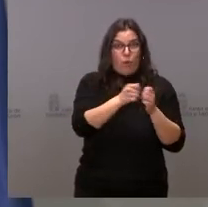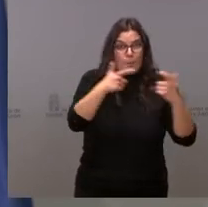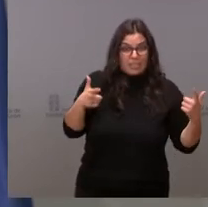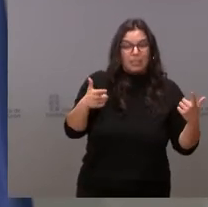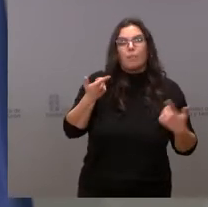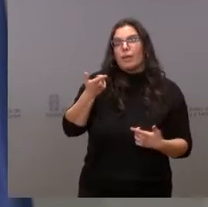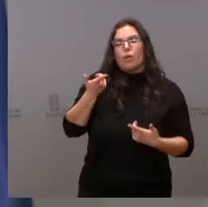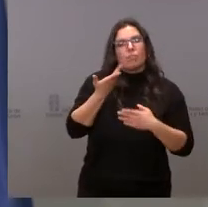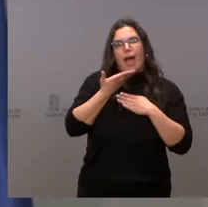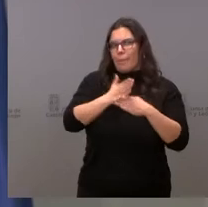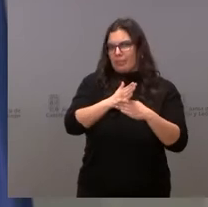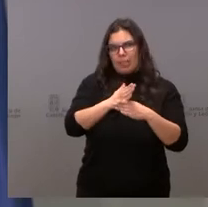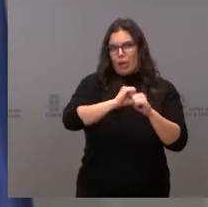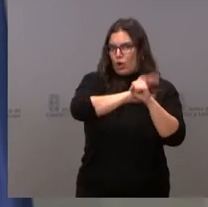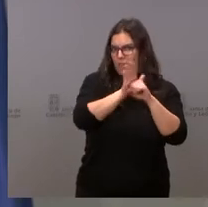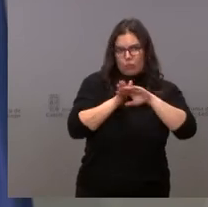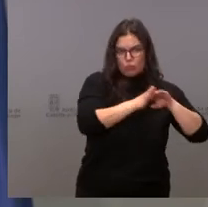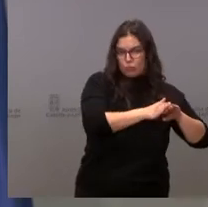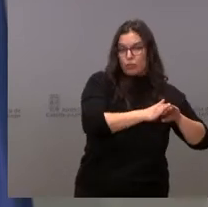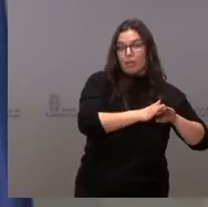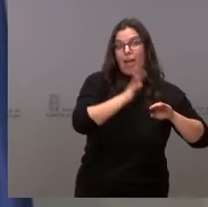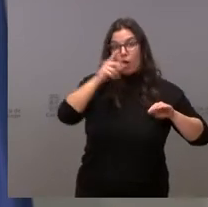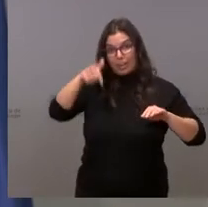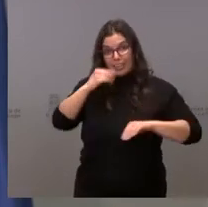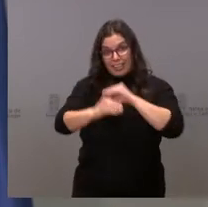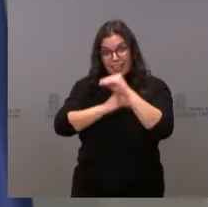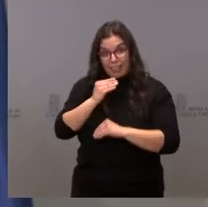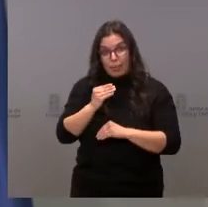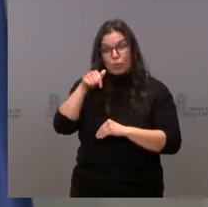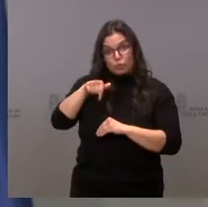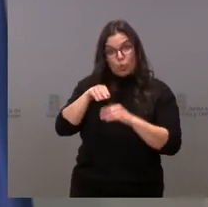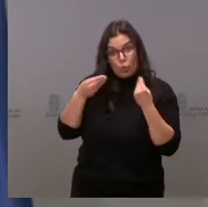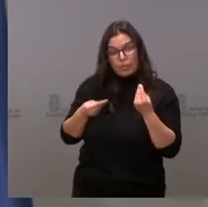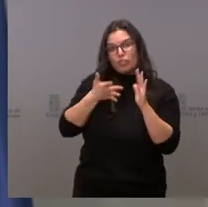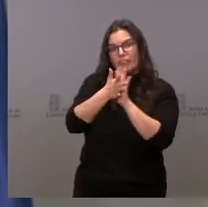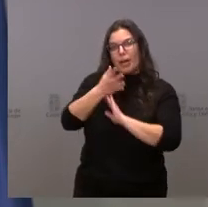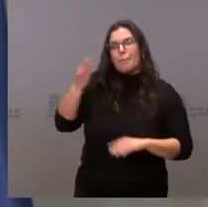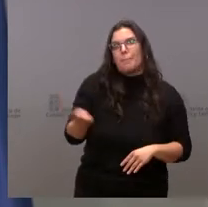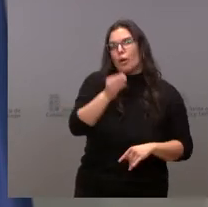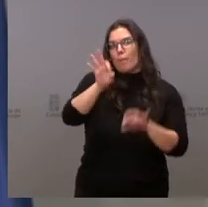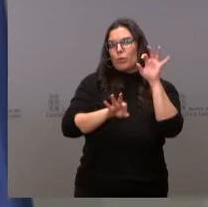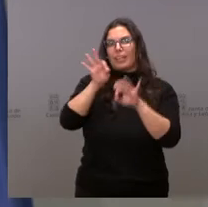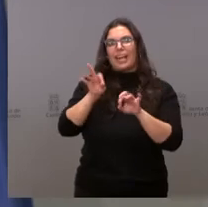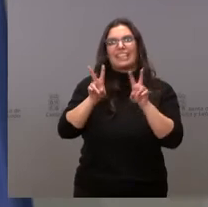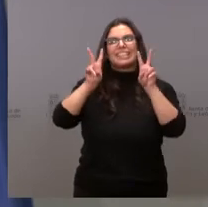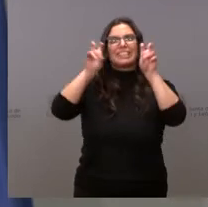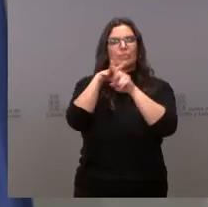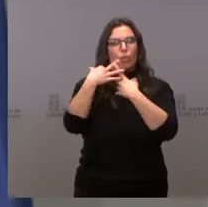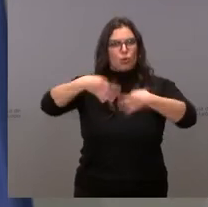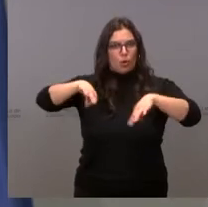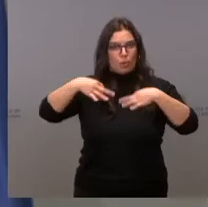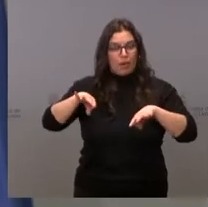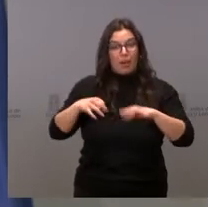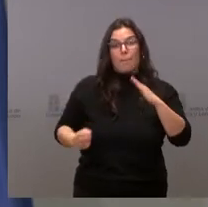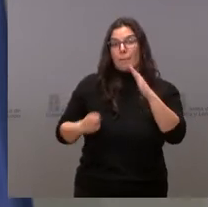cuestiones vinculadas a la pandemia lo que se hace en nuestra comunidad autónoma es mejorar estas ratios disminuir el número máximo